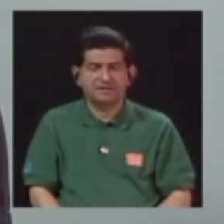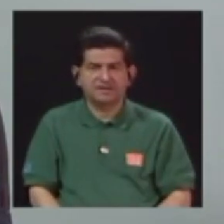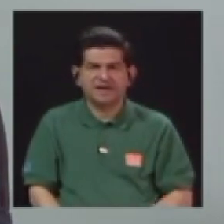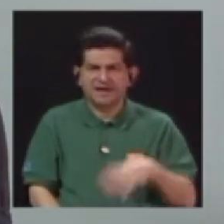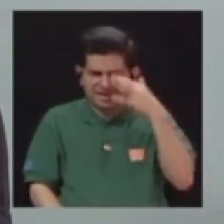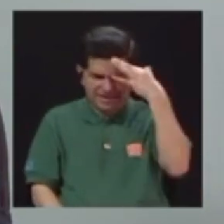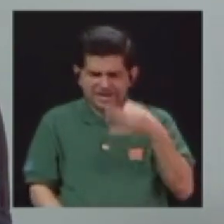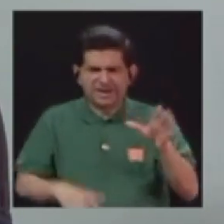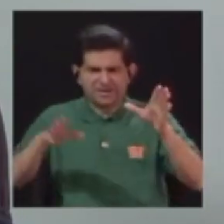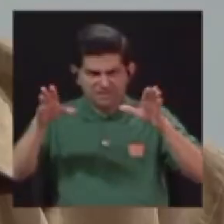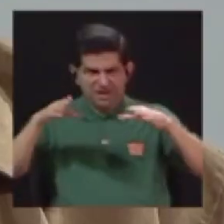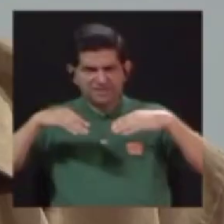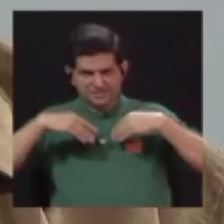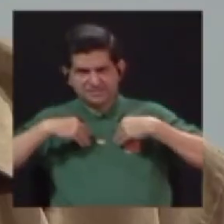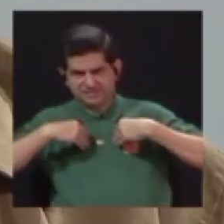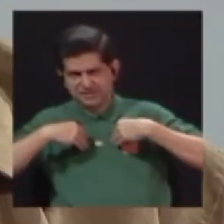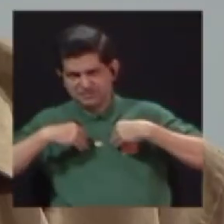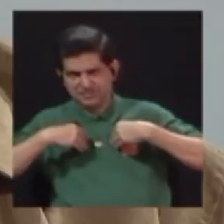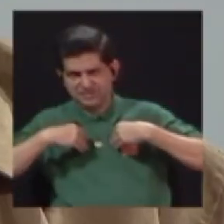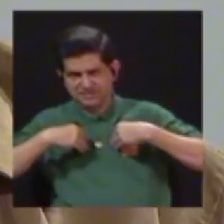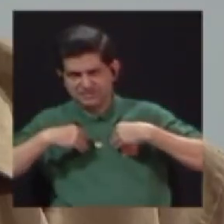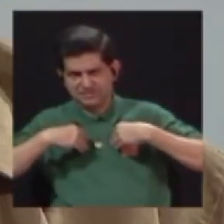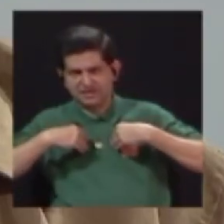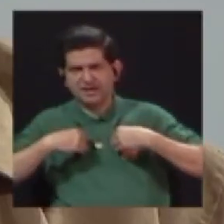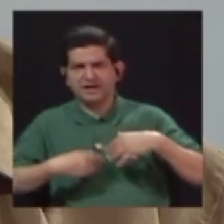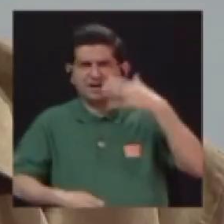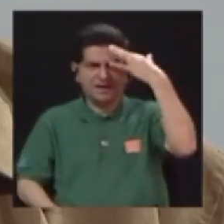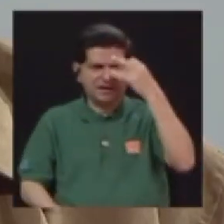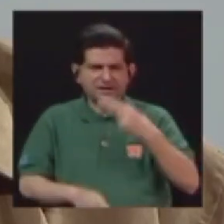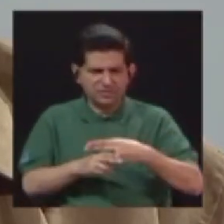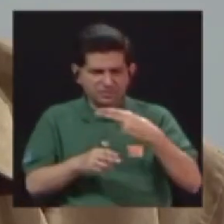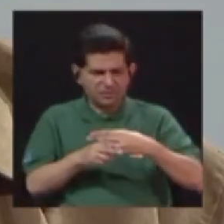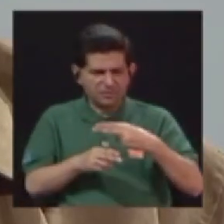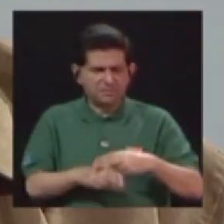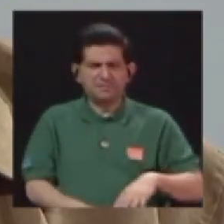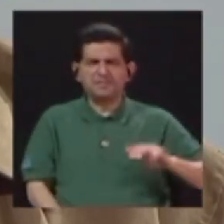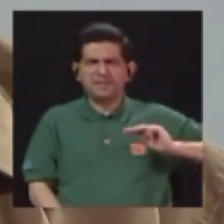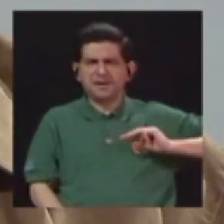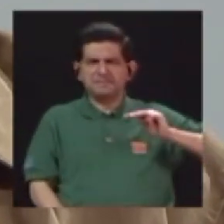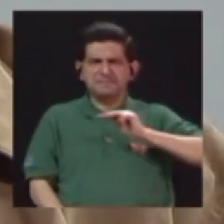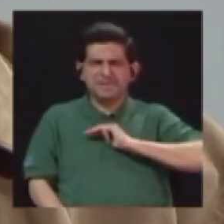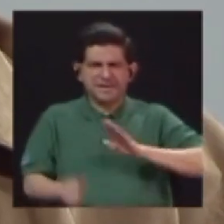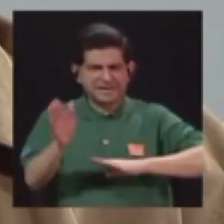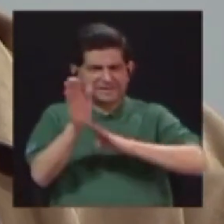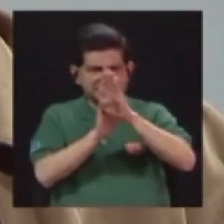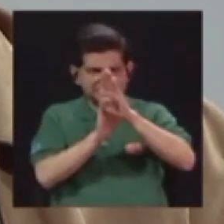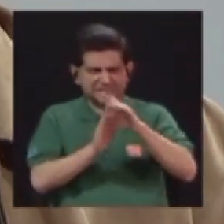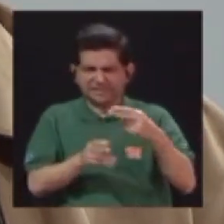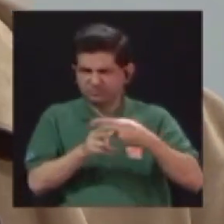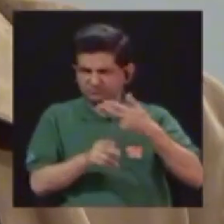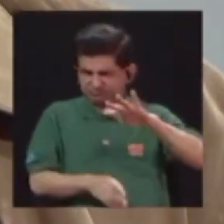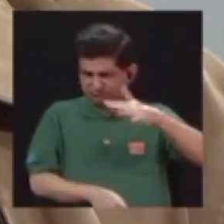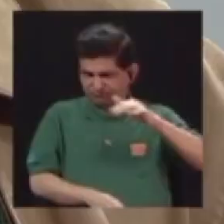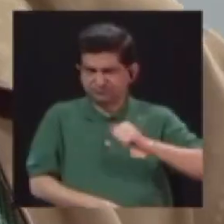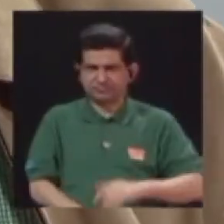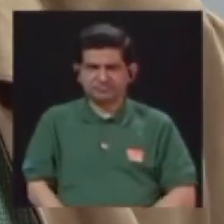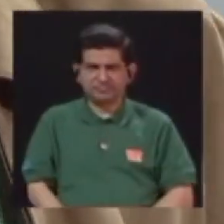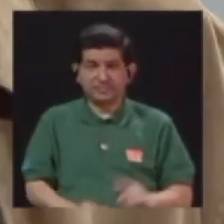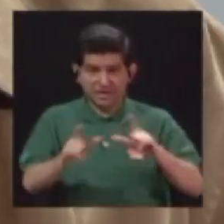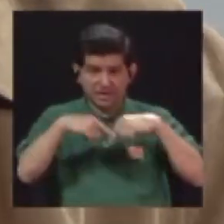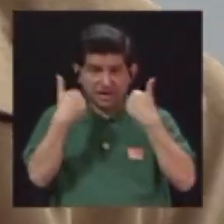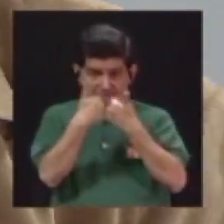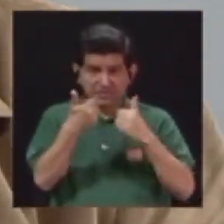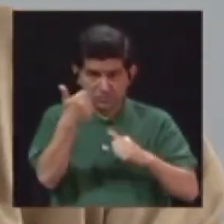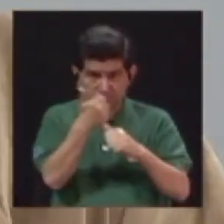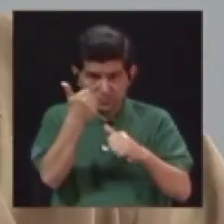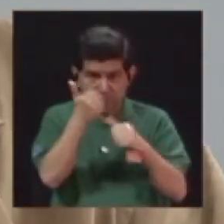creo que asume ese, que creo que se llamaba Ministerio de Desarrollo, tenía un nombre así, ¿no? Ese grupo de